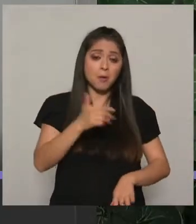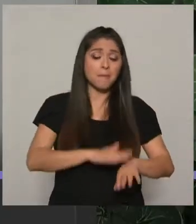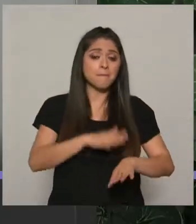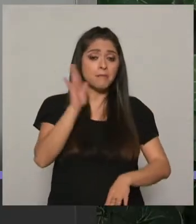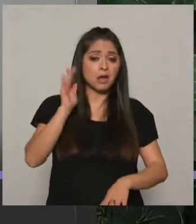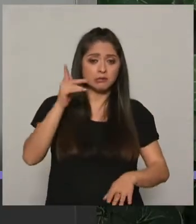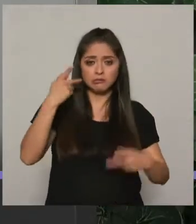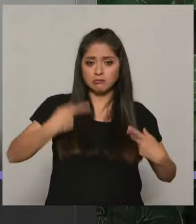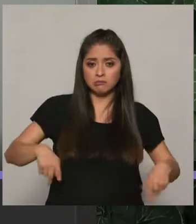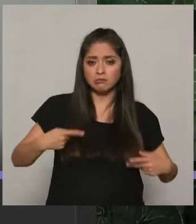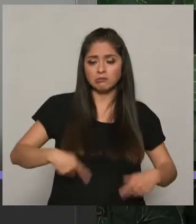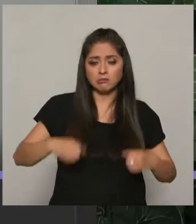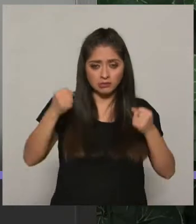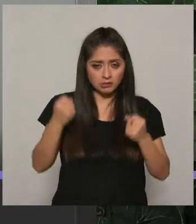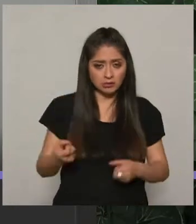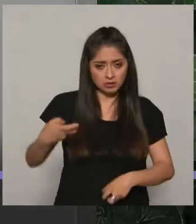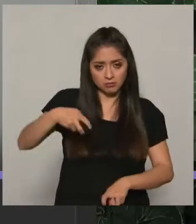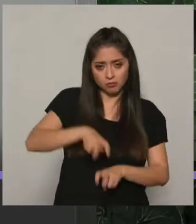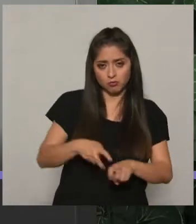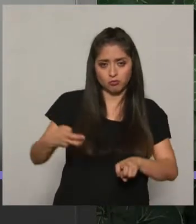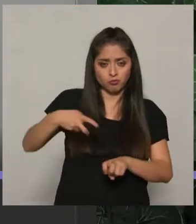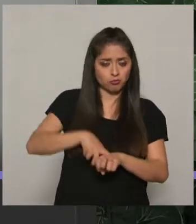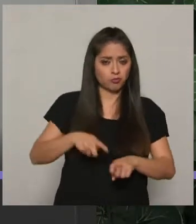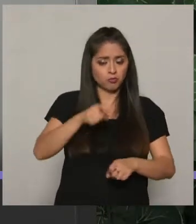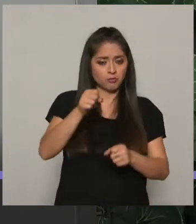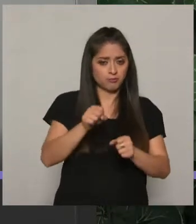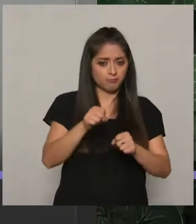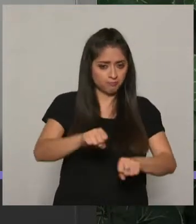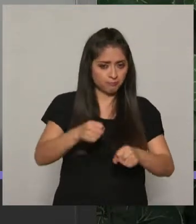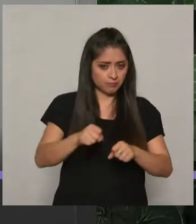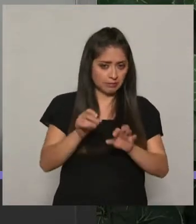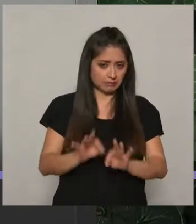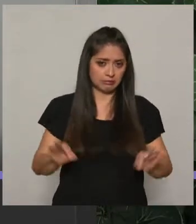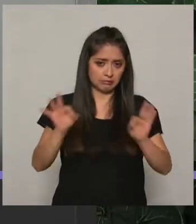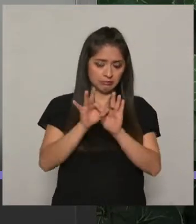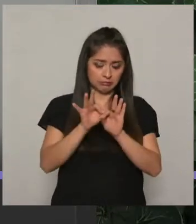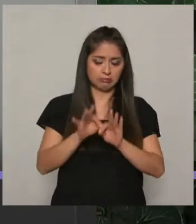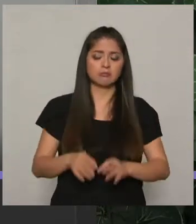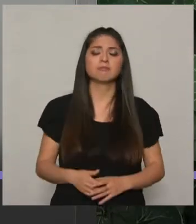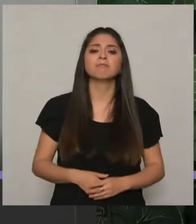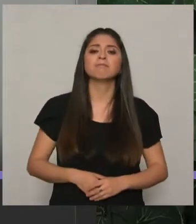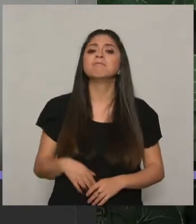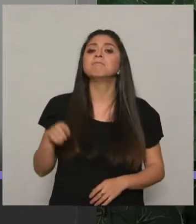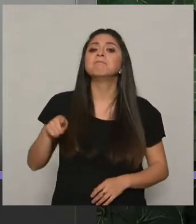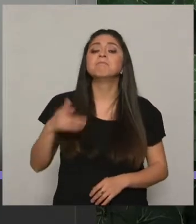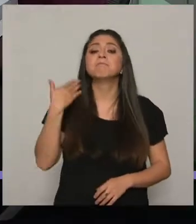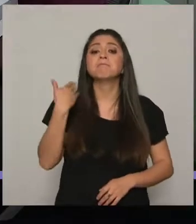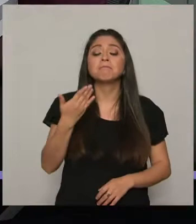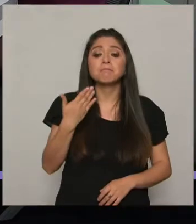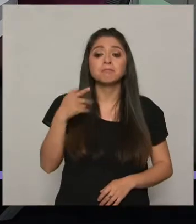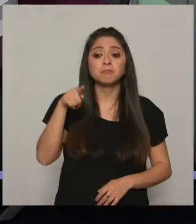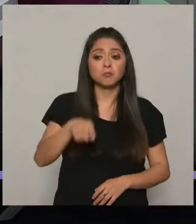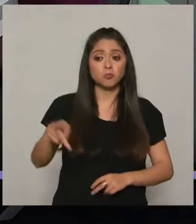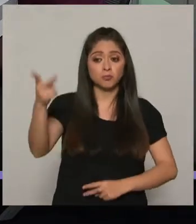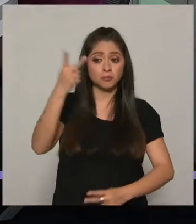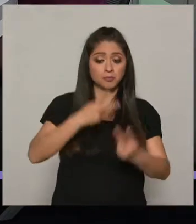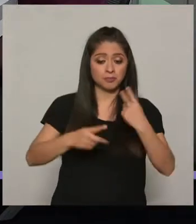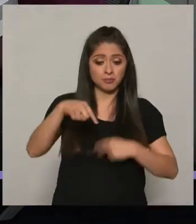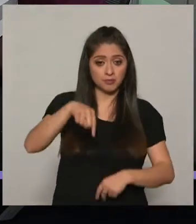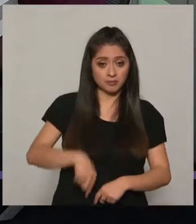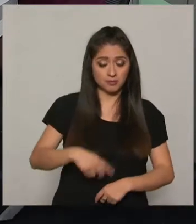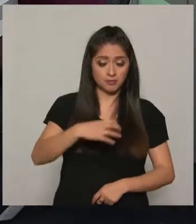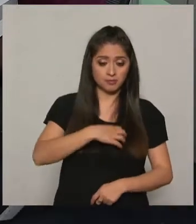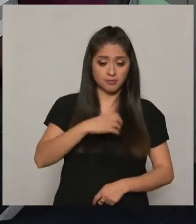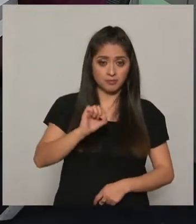y los usuarios más seguros en motocicletas son importantes. Bueno, déjame decir algo también a tu favor, porque llegaste hoy en bicicleta al estudio de